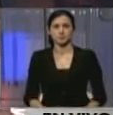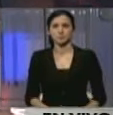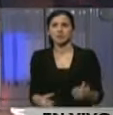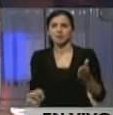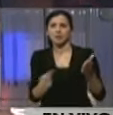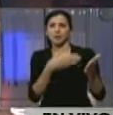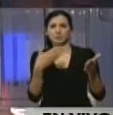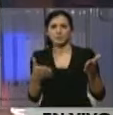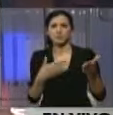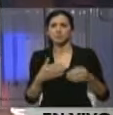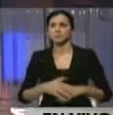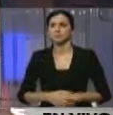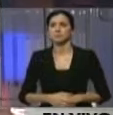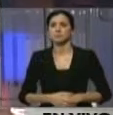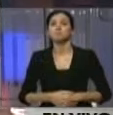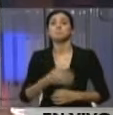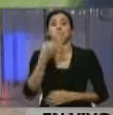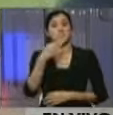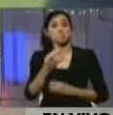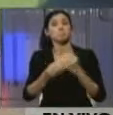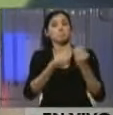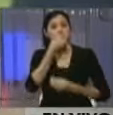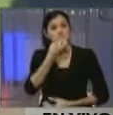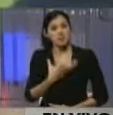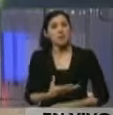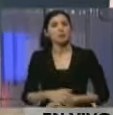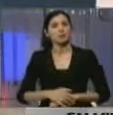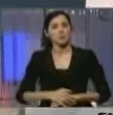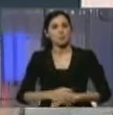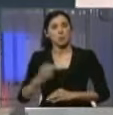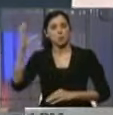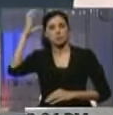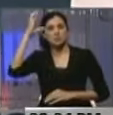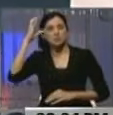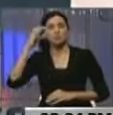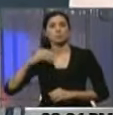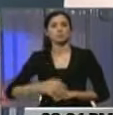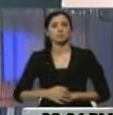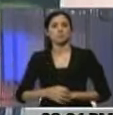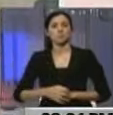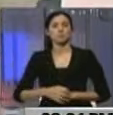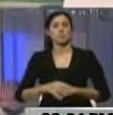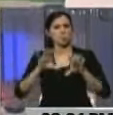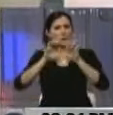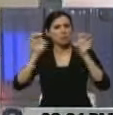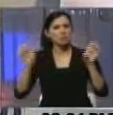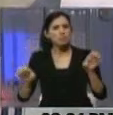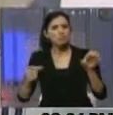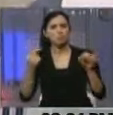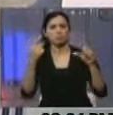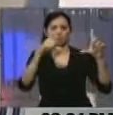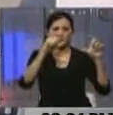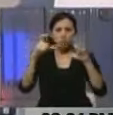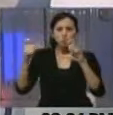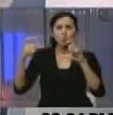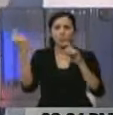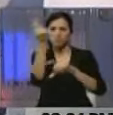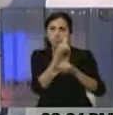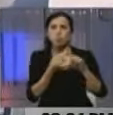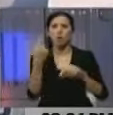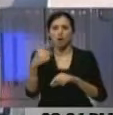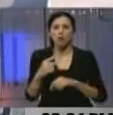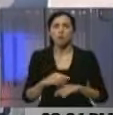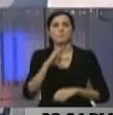revista bien elaborada desde el punto de vista conceptual, pedagógico, gráfico, la gran